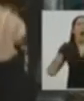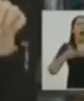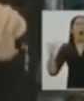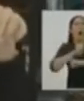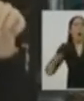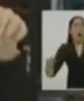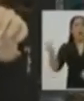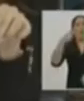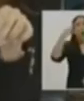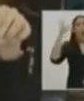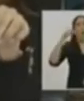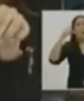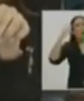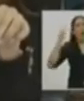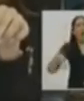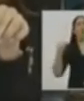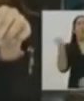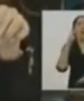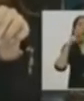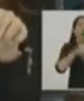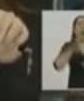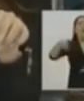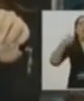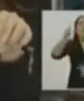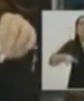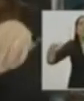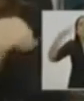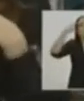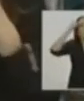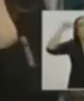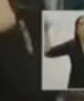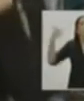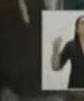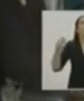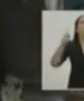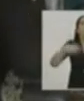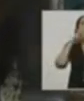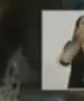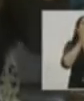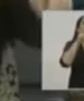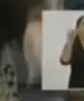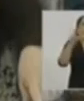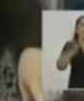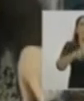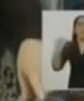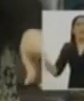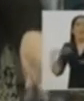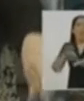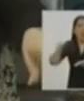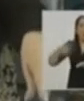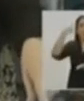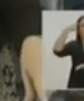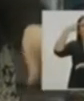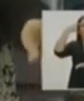Lo aporta la sociedad Los Sauces y sobre ese terreno Lázaro Báez construye otro condominio, el condominio Alvear en